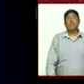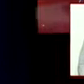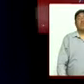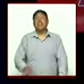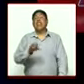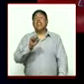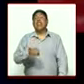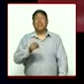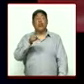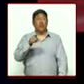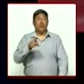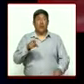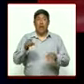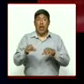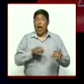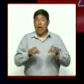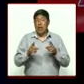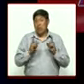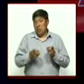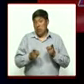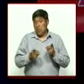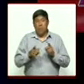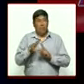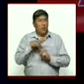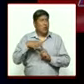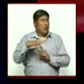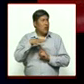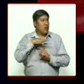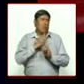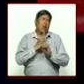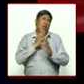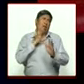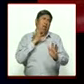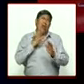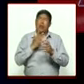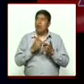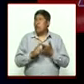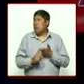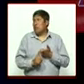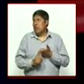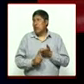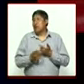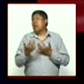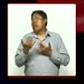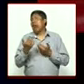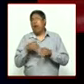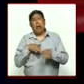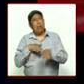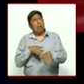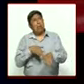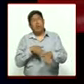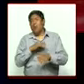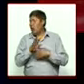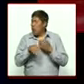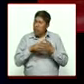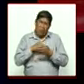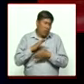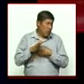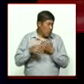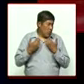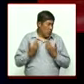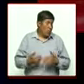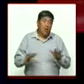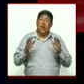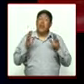Y sin duda alguna, usted tal vez ha atravesado estas emociones después de hacer las largas filas, ver el congestionamiento vehicular, toda la crisis que estamos atravesando